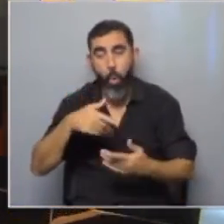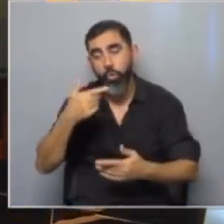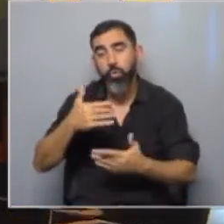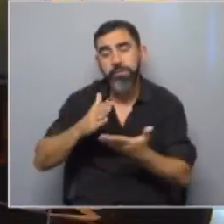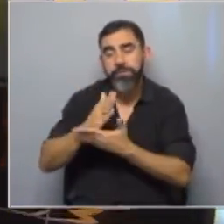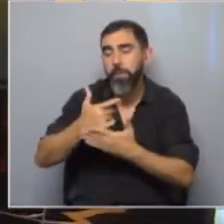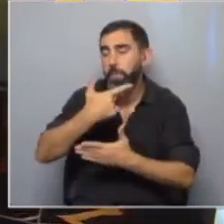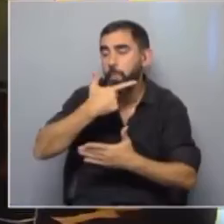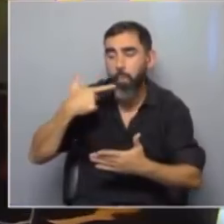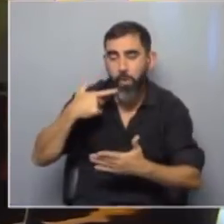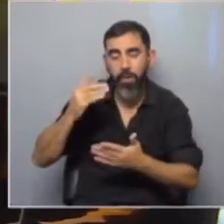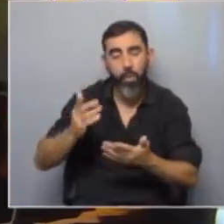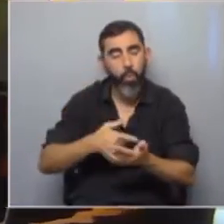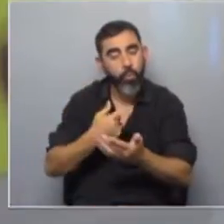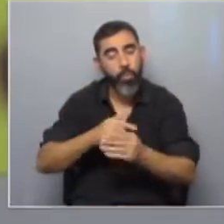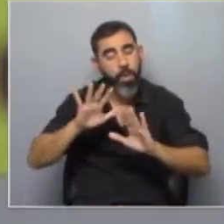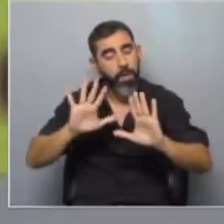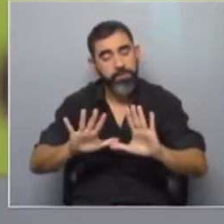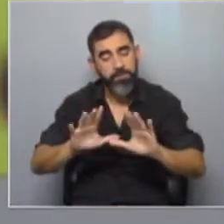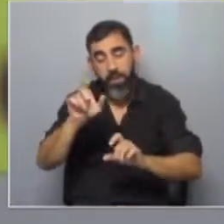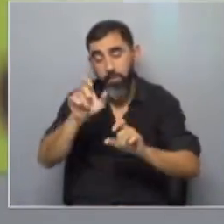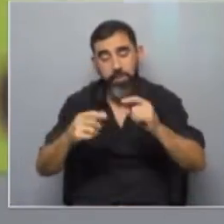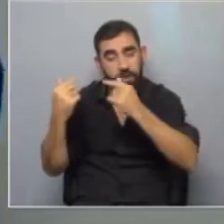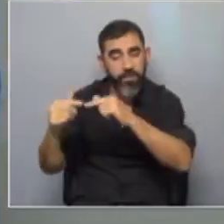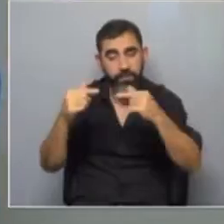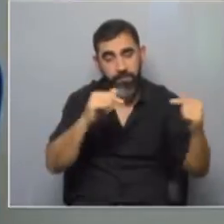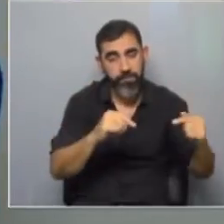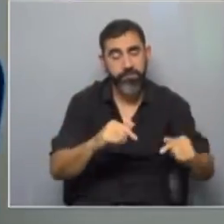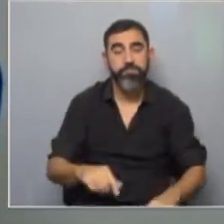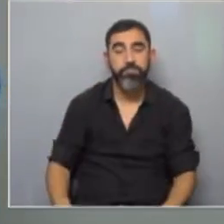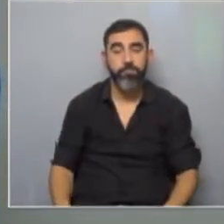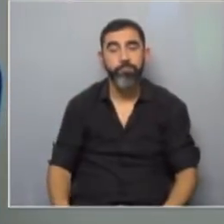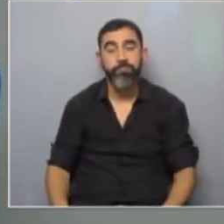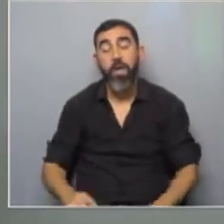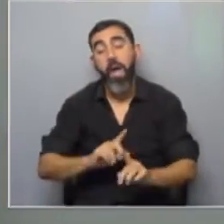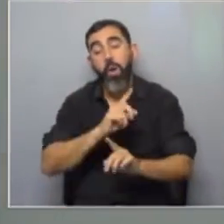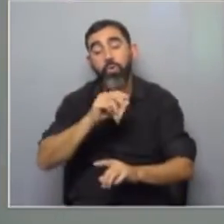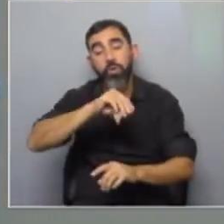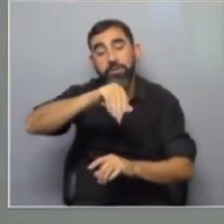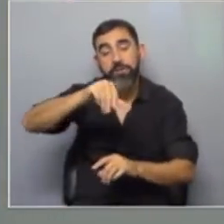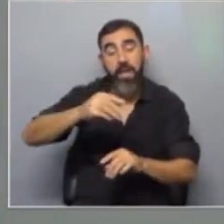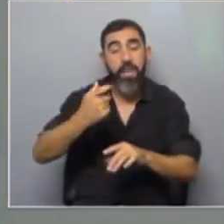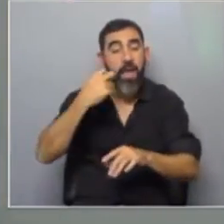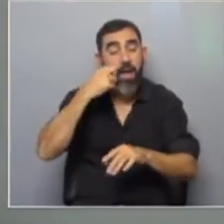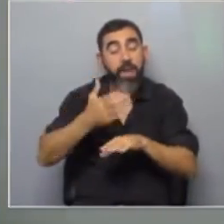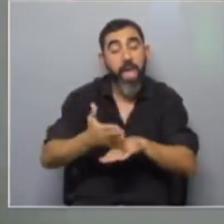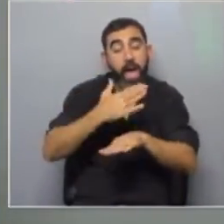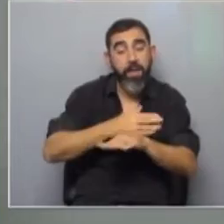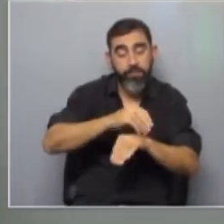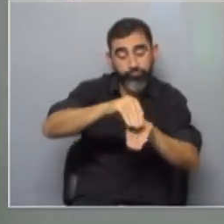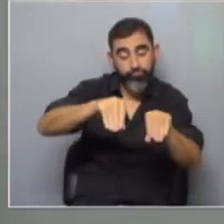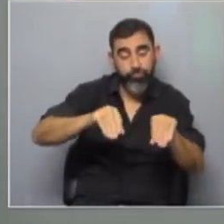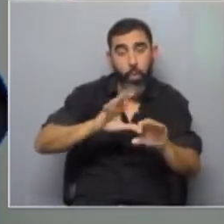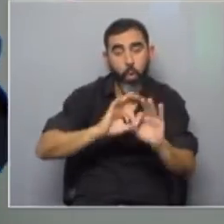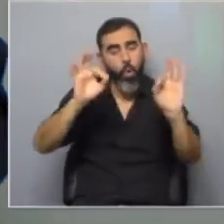la comida. Entonces Claro. es un hábito que realmente cuesta romper, ¿no? Es para un rato, ¿no? Pero está el que le pone sal a la carne antes de hacer el asado, ¿no? Y el